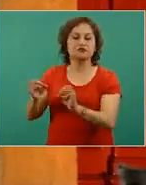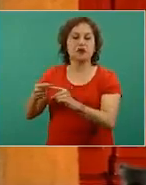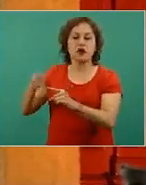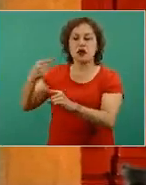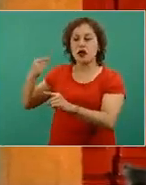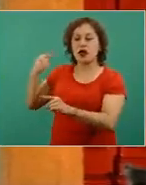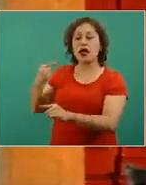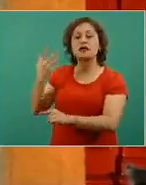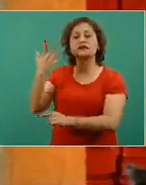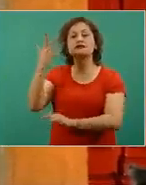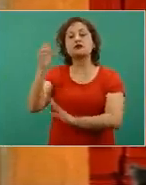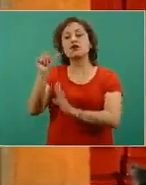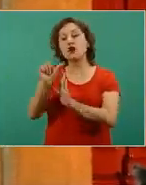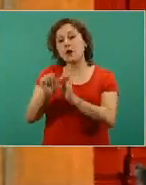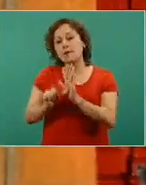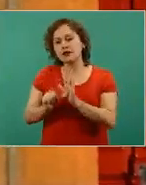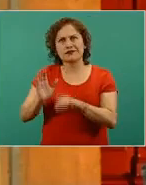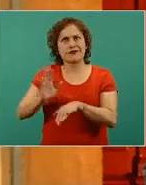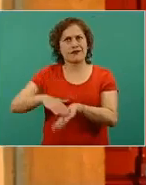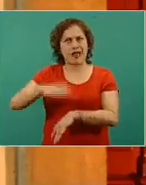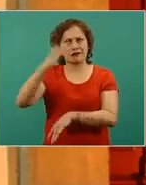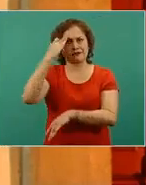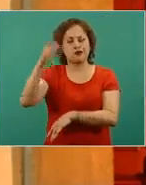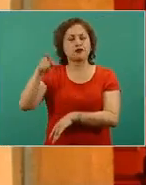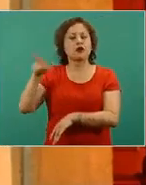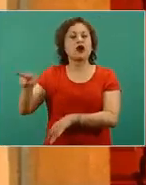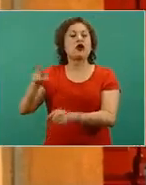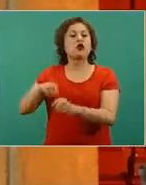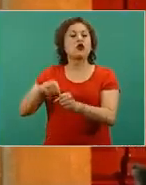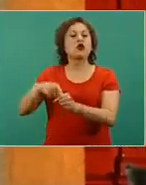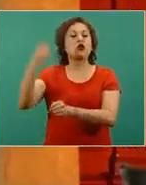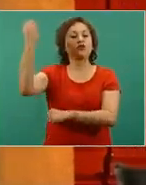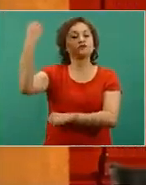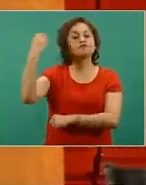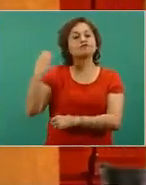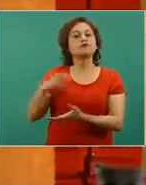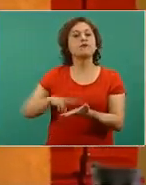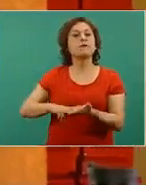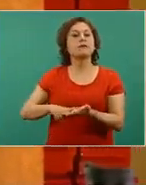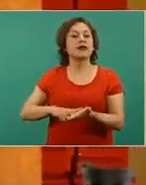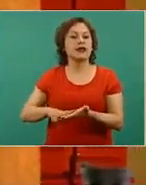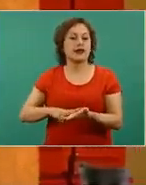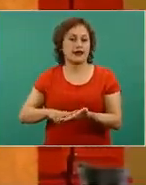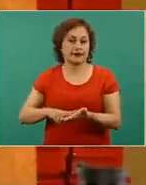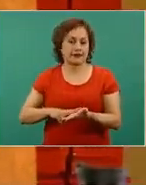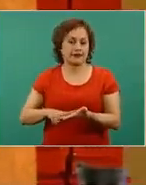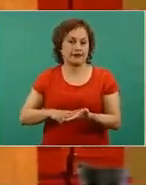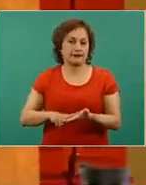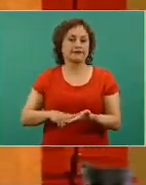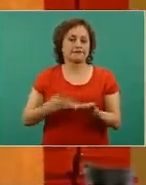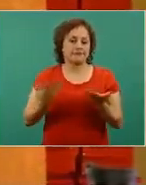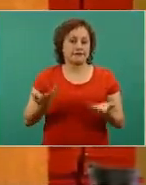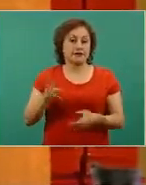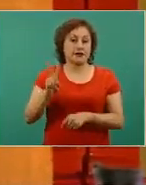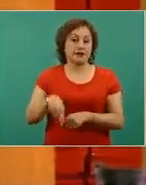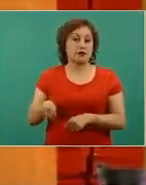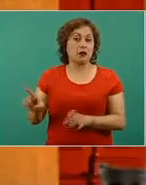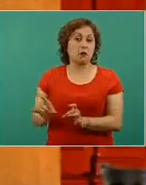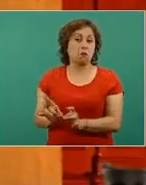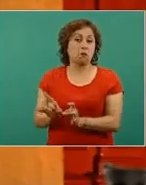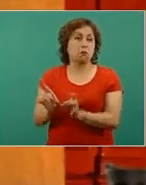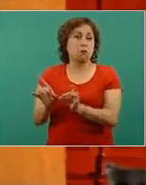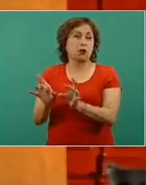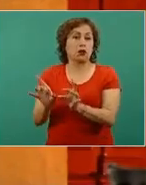semáforo verde, más de 5 meses de hecho, y una ocurrencia de casos mínima, una